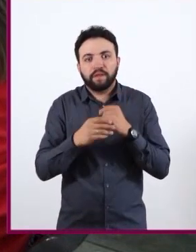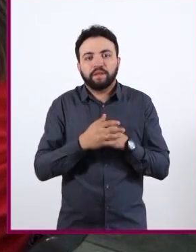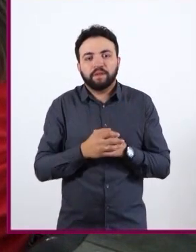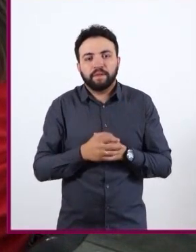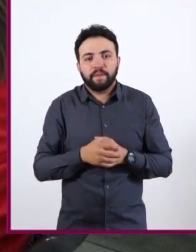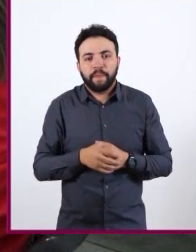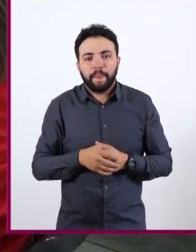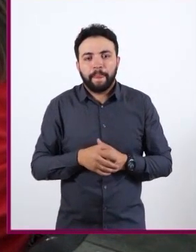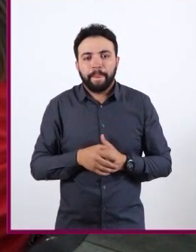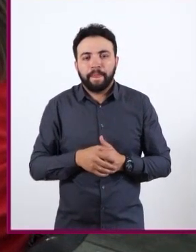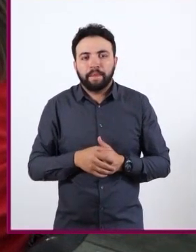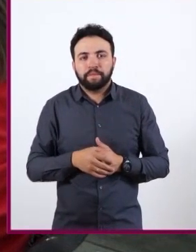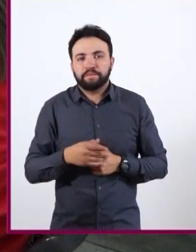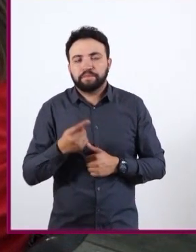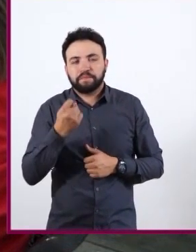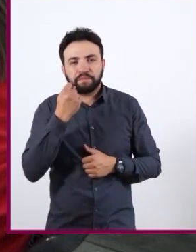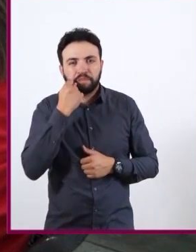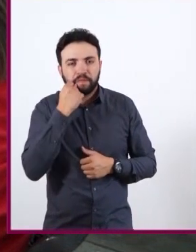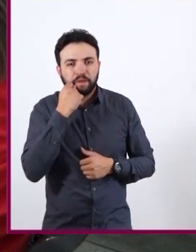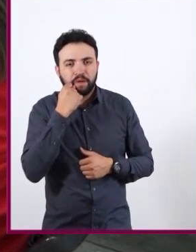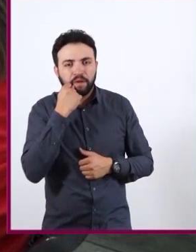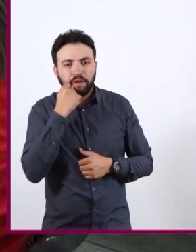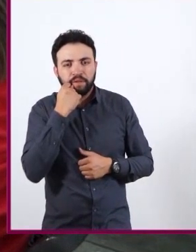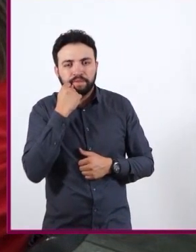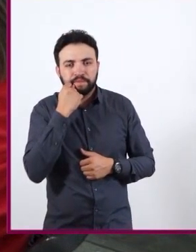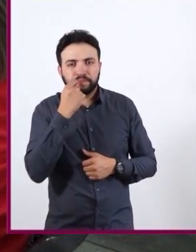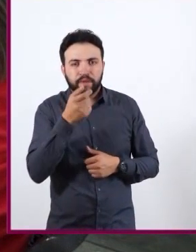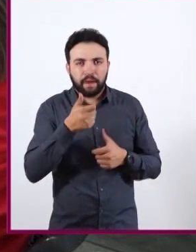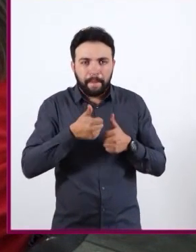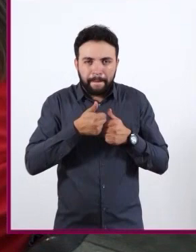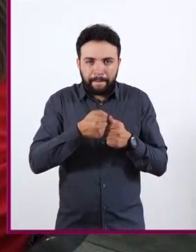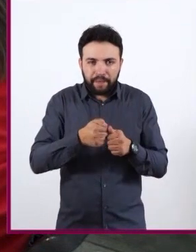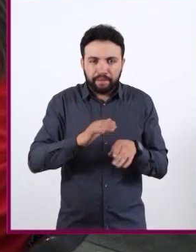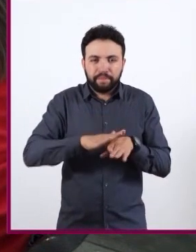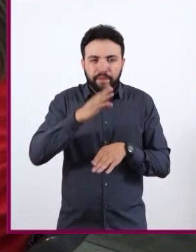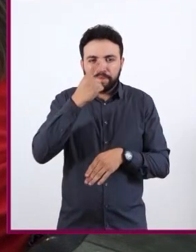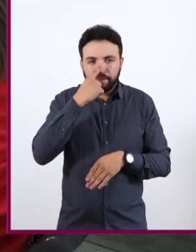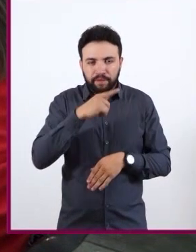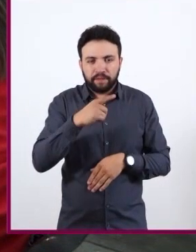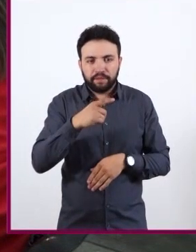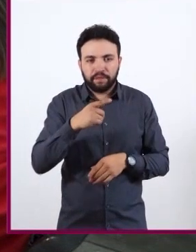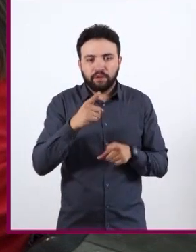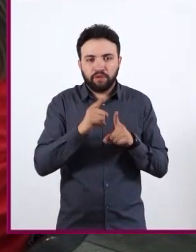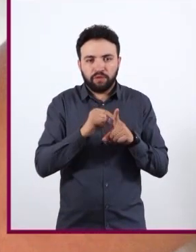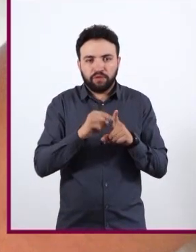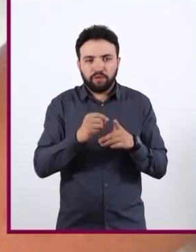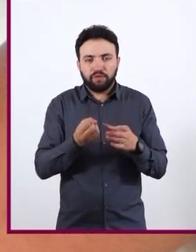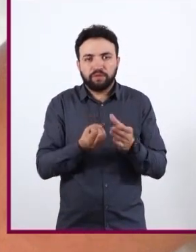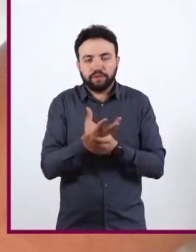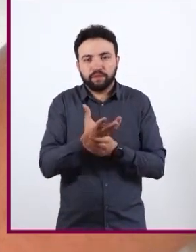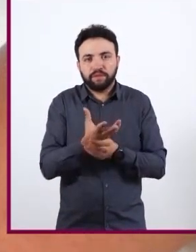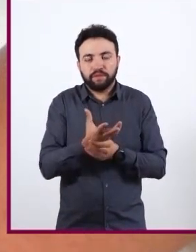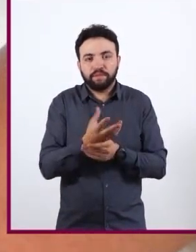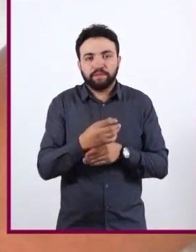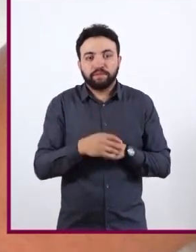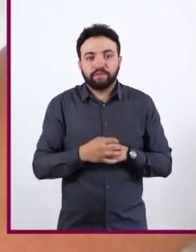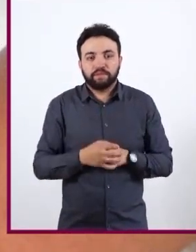vidrio. Ahí. No importa, apriétale un poquito más para que salga hasta que salga el color. Eso,